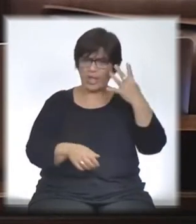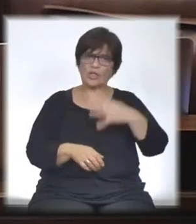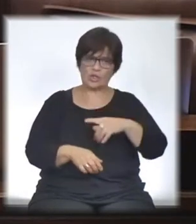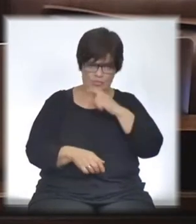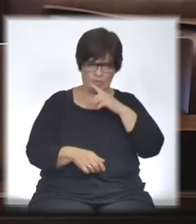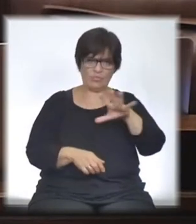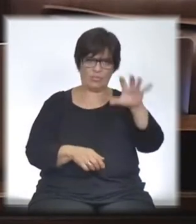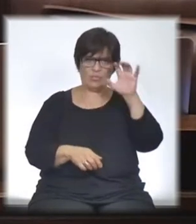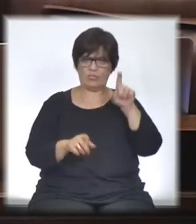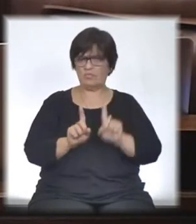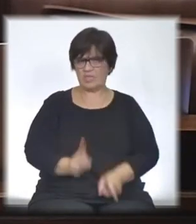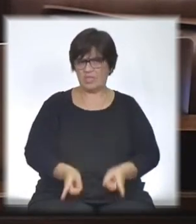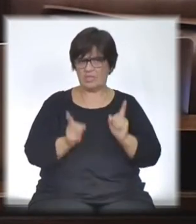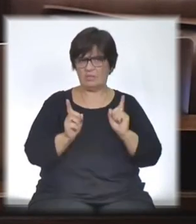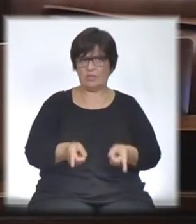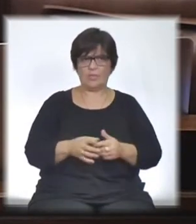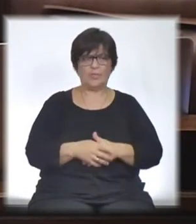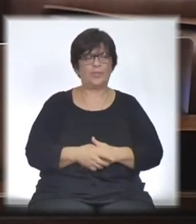marzo.